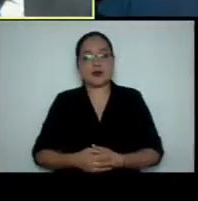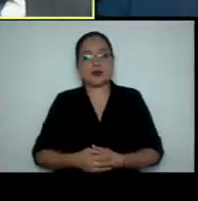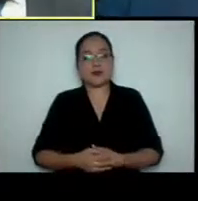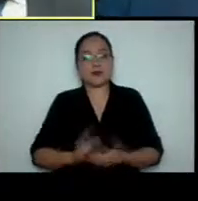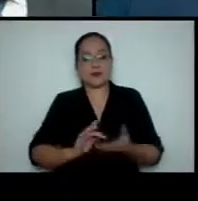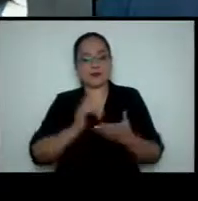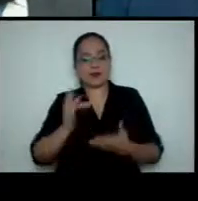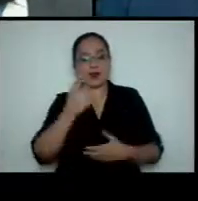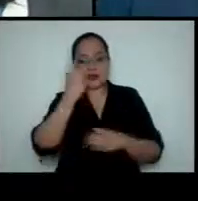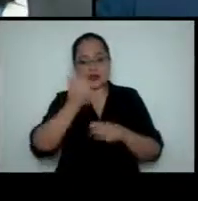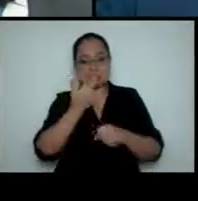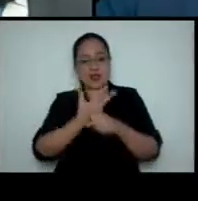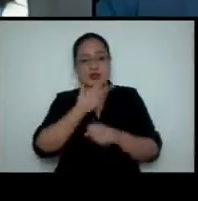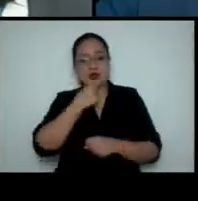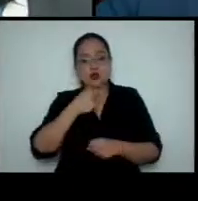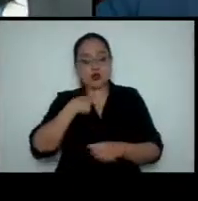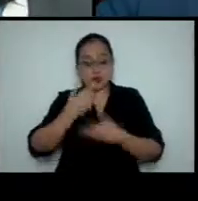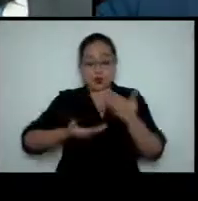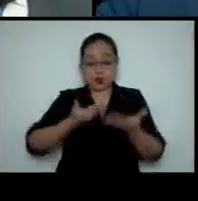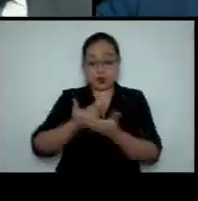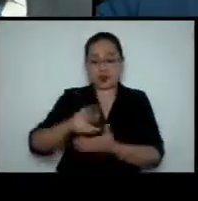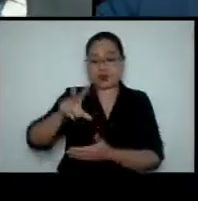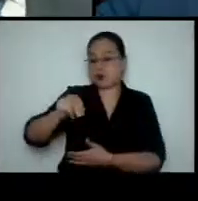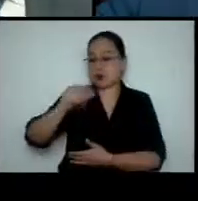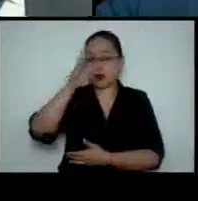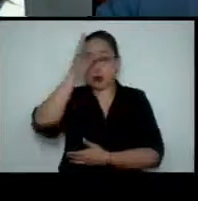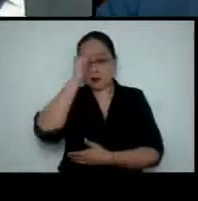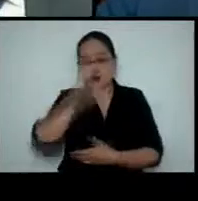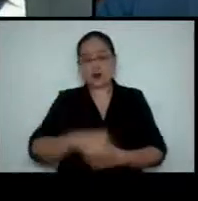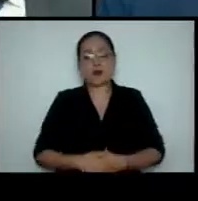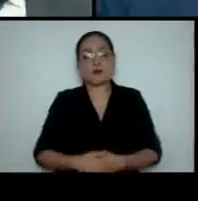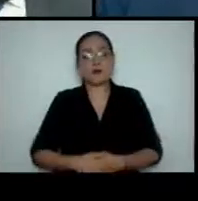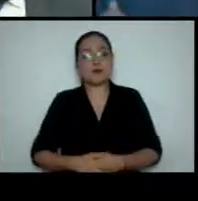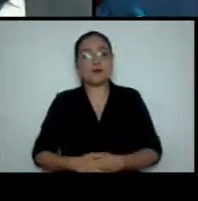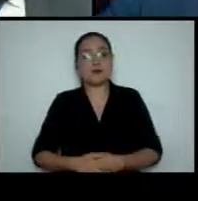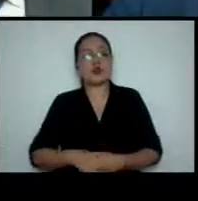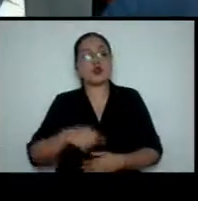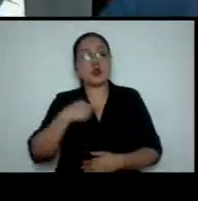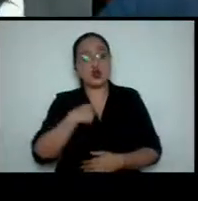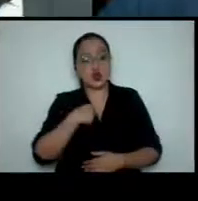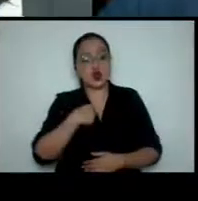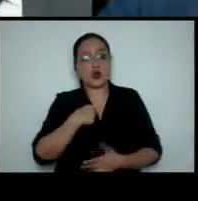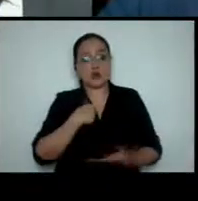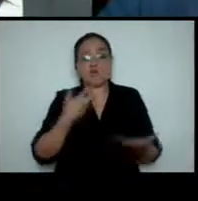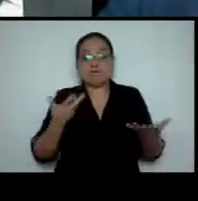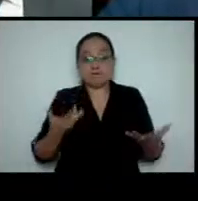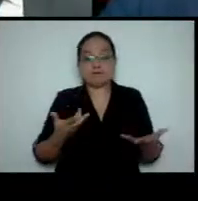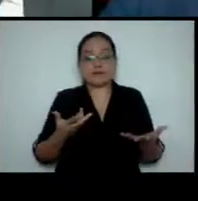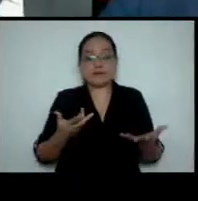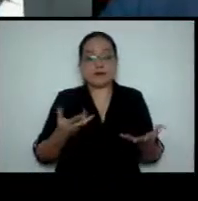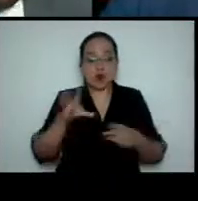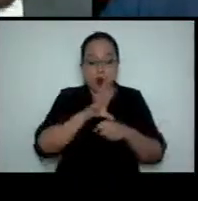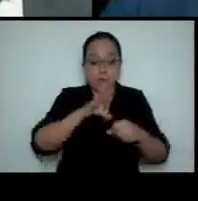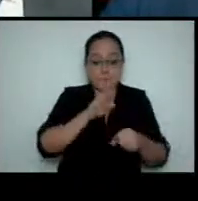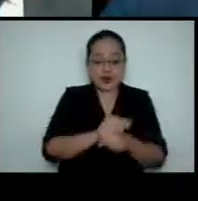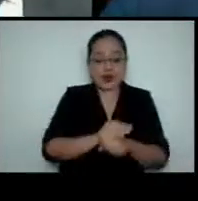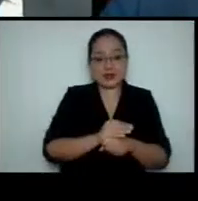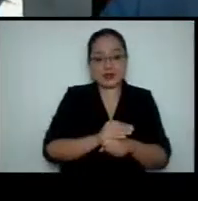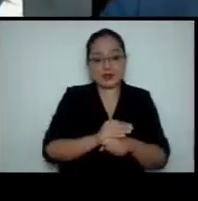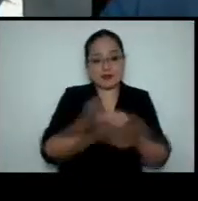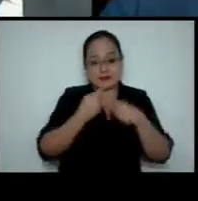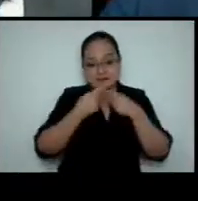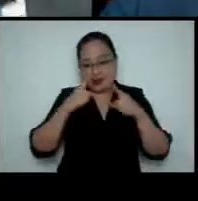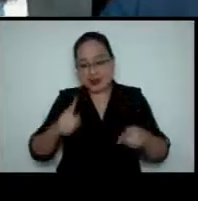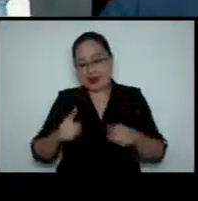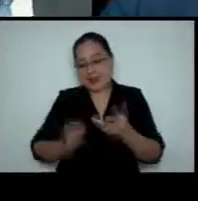Gracias, secretario. Yo estaría en contra de la propuesta y con un voto particular total. Entonces,